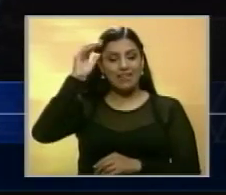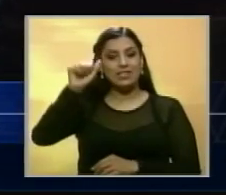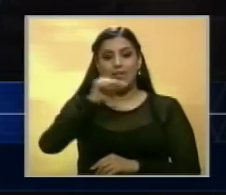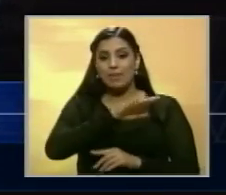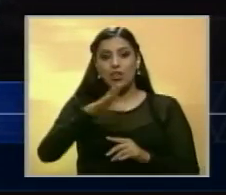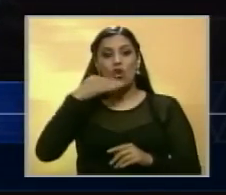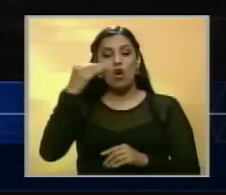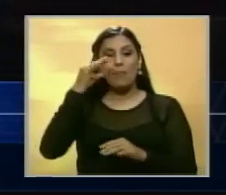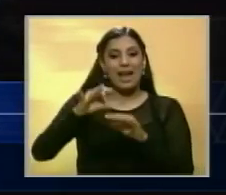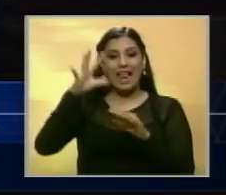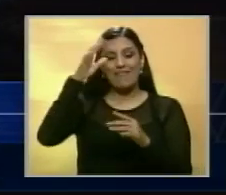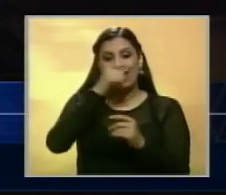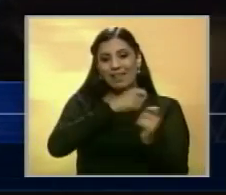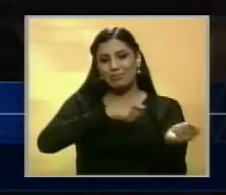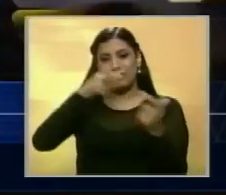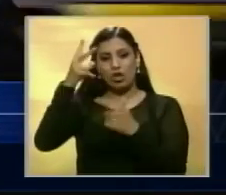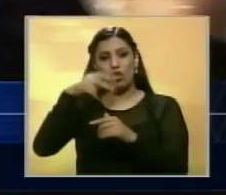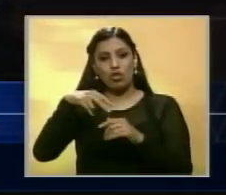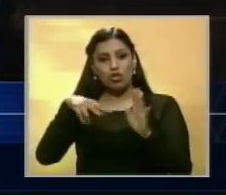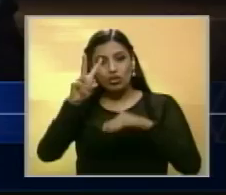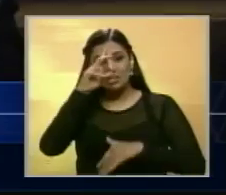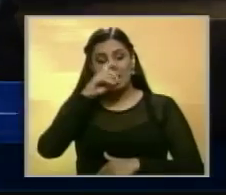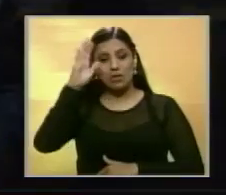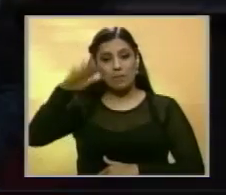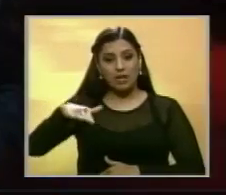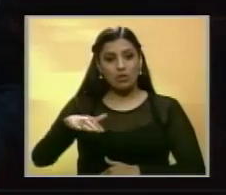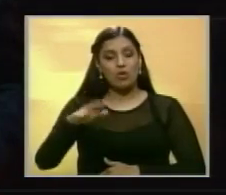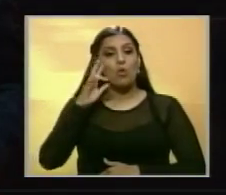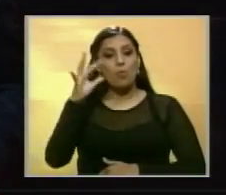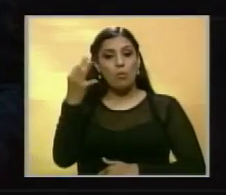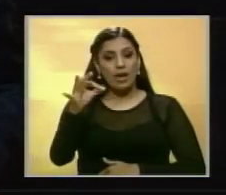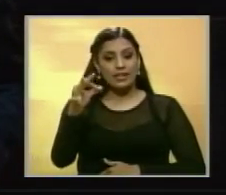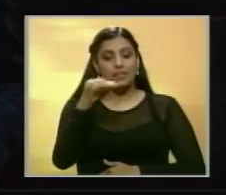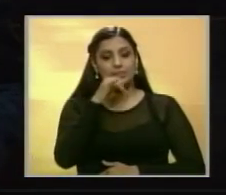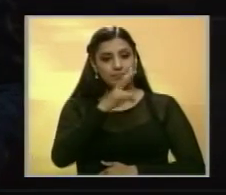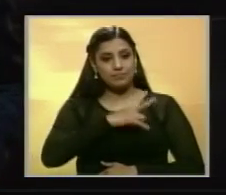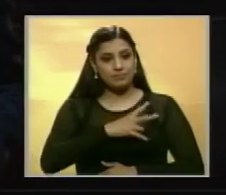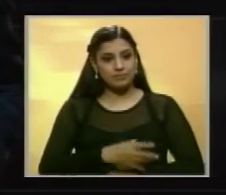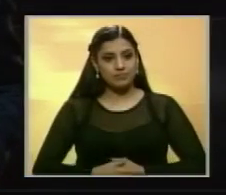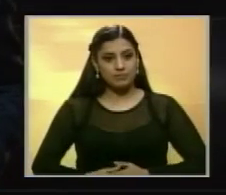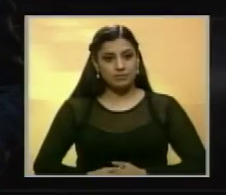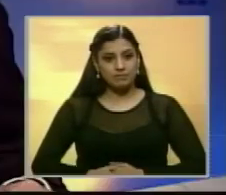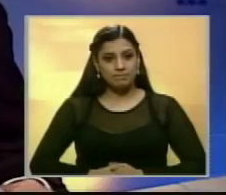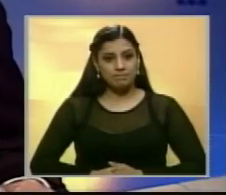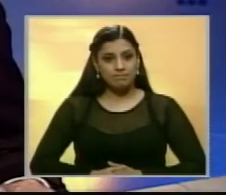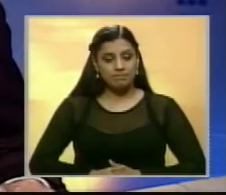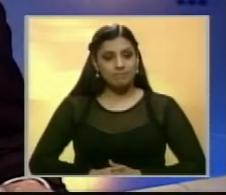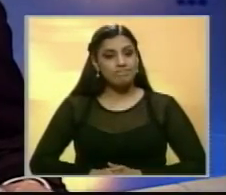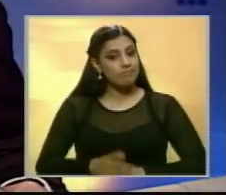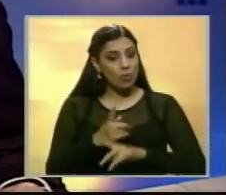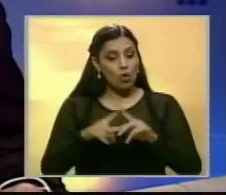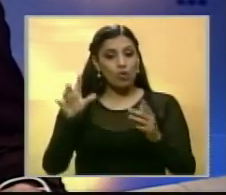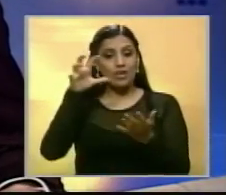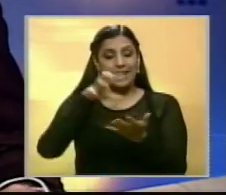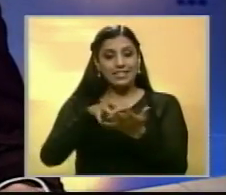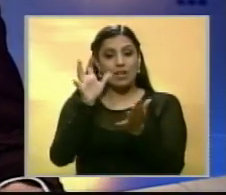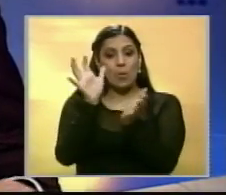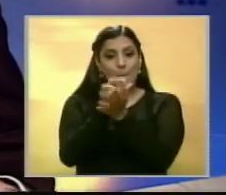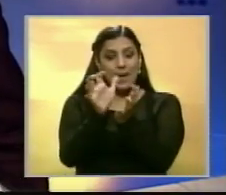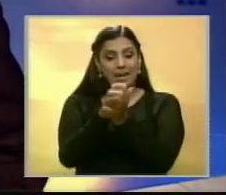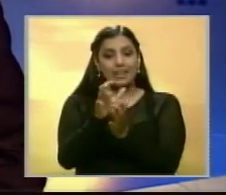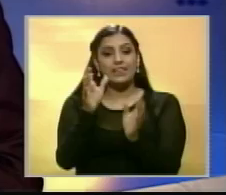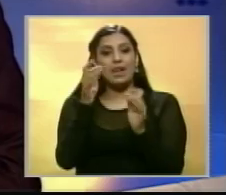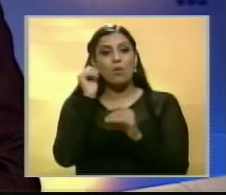el joven gravemente herido de 12 años. Desde Guatire, Oliver Rodríguez, Noticiero Venevisión. En el estado Nueva Esparta,